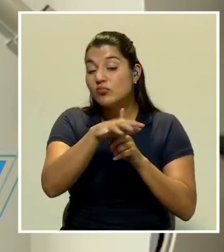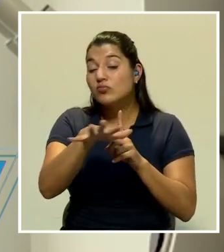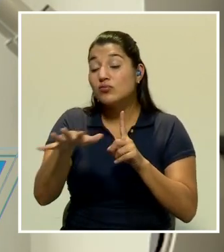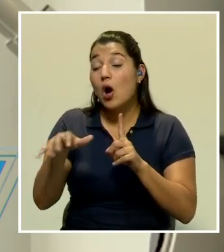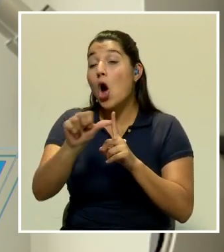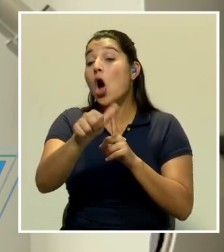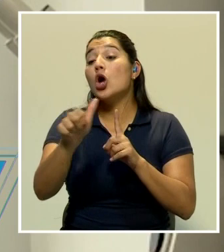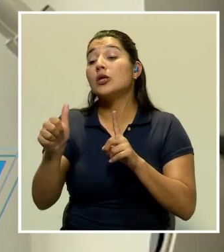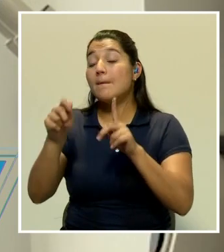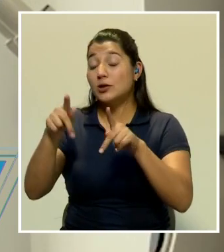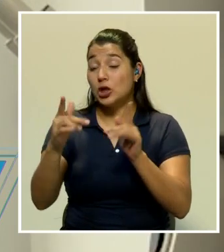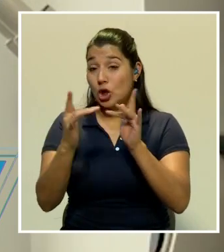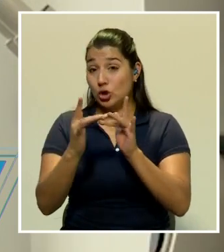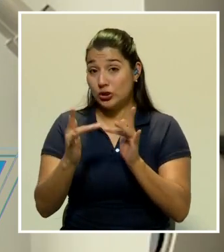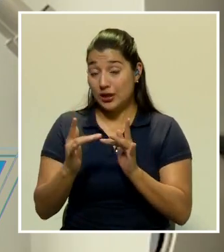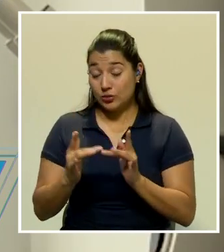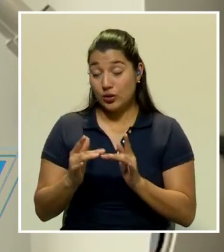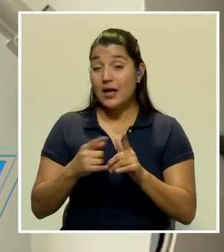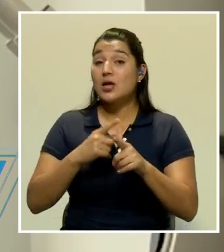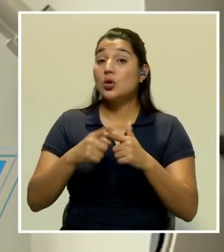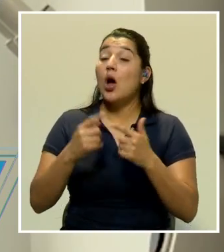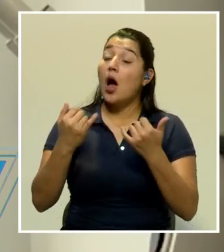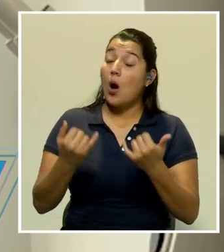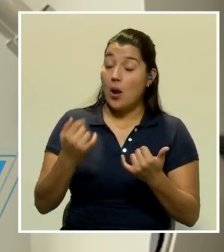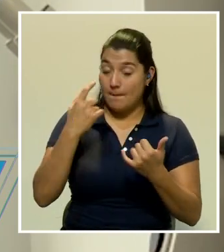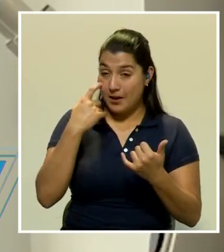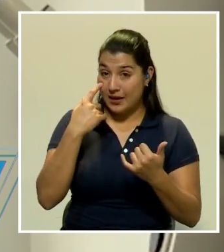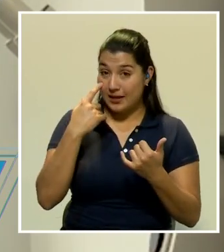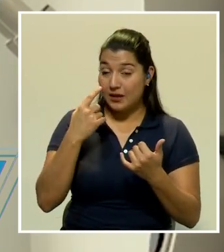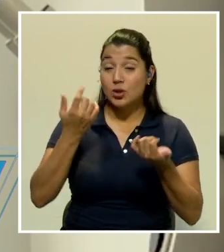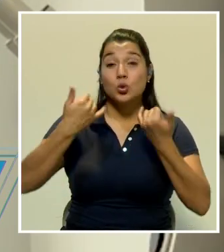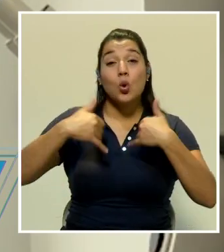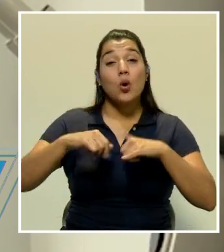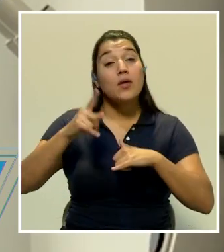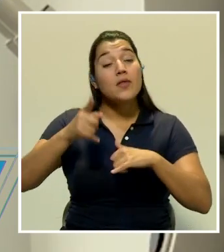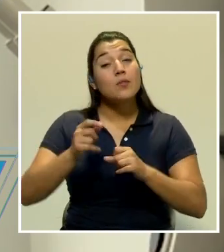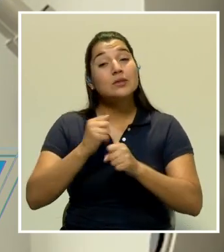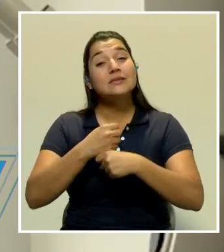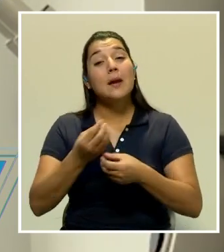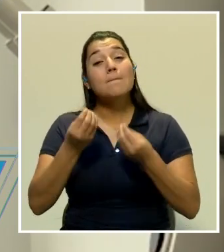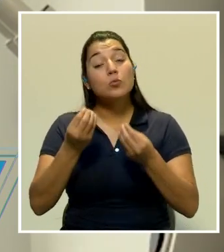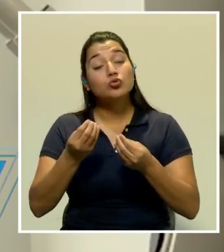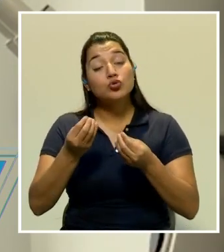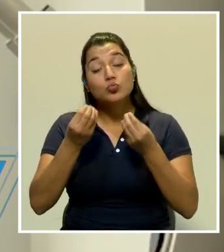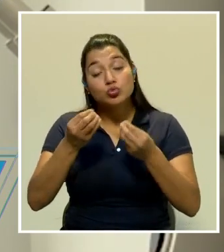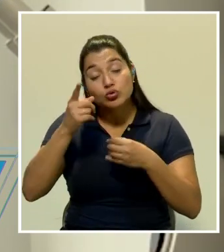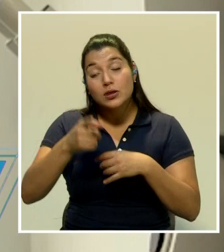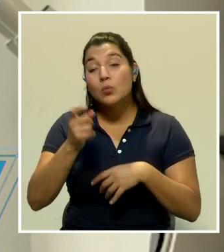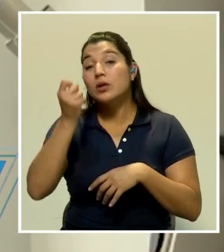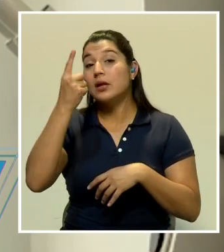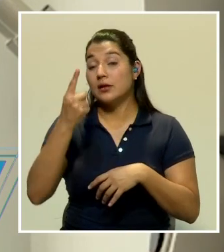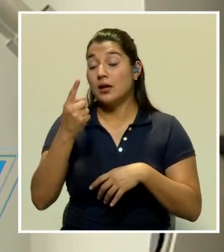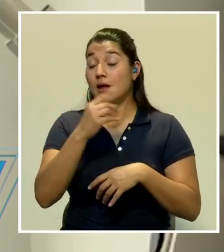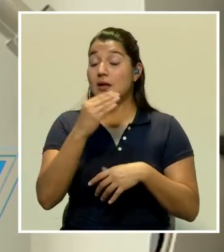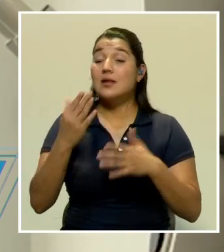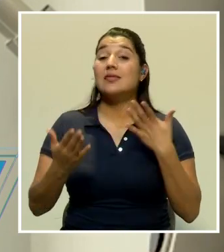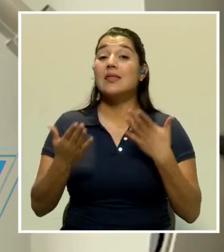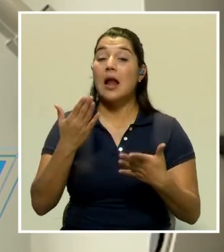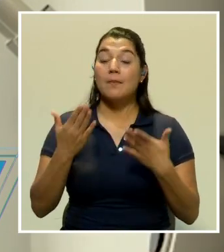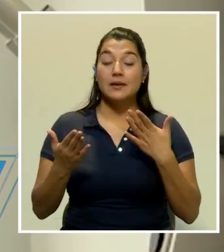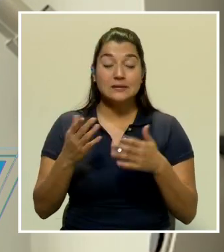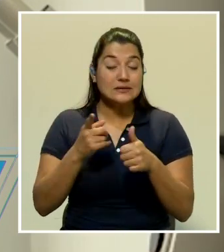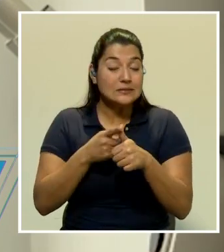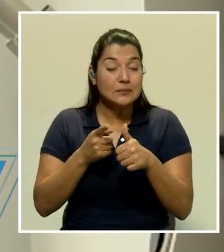todavía cabe a entender. Entonces vamos a ver. Hay mucho que hacer y mucho que entender. Seguro que tal vez las